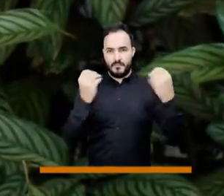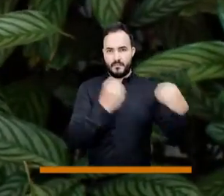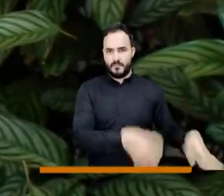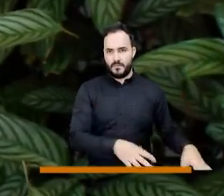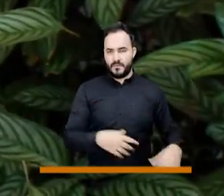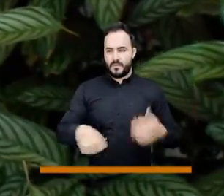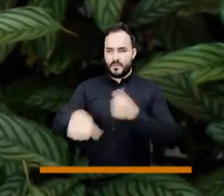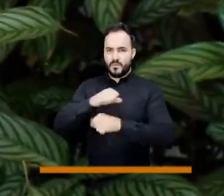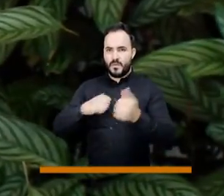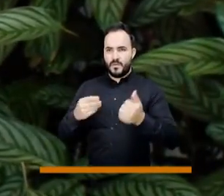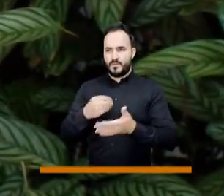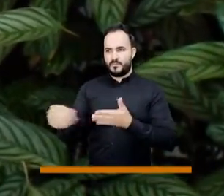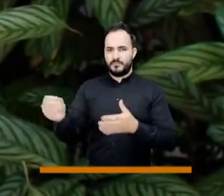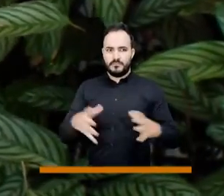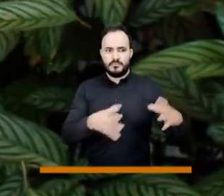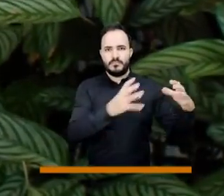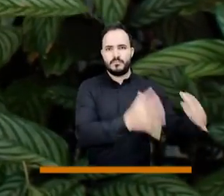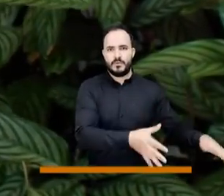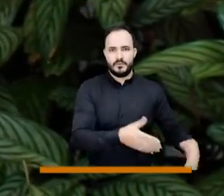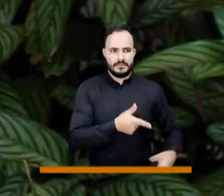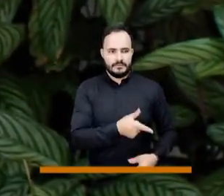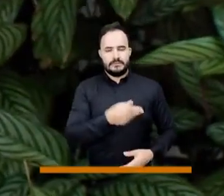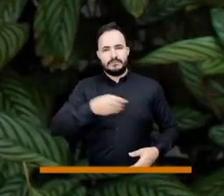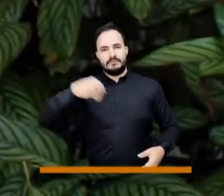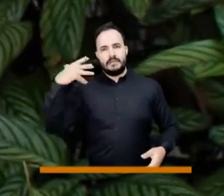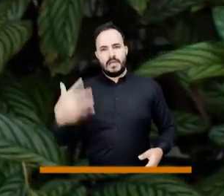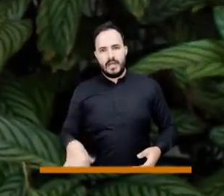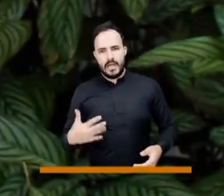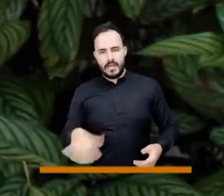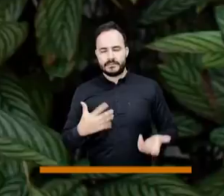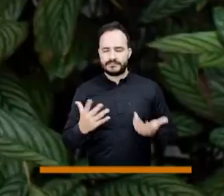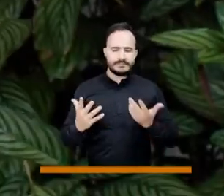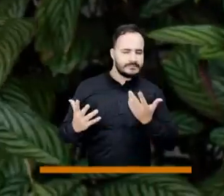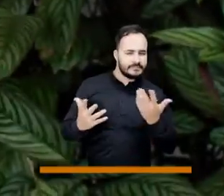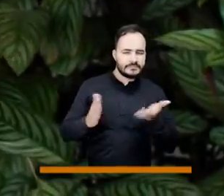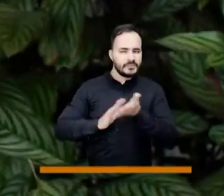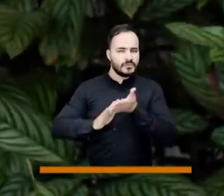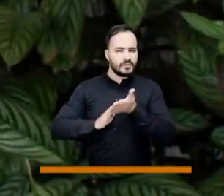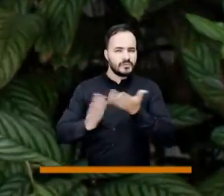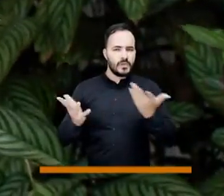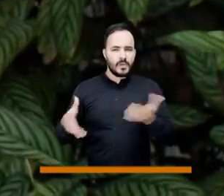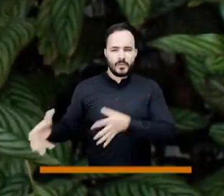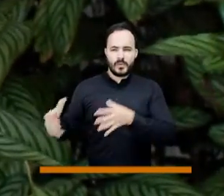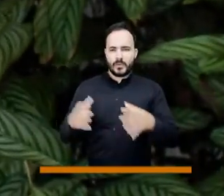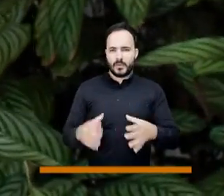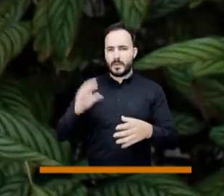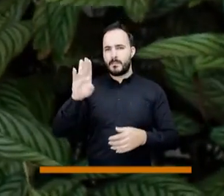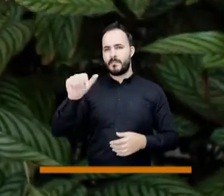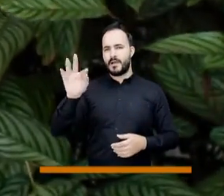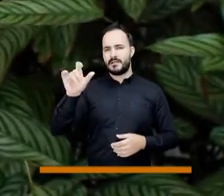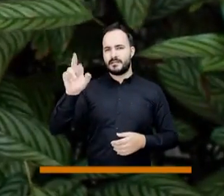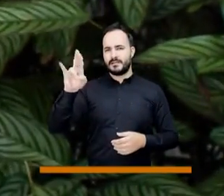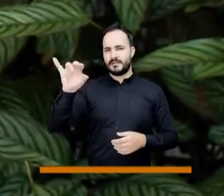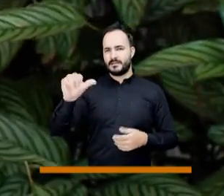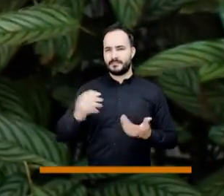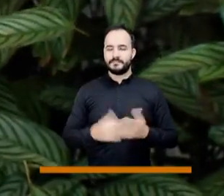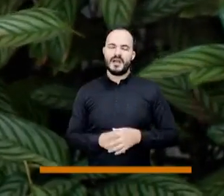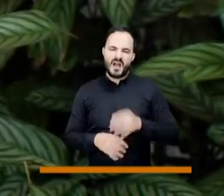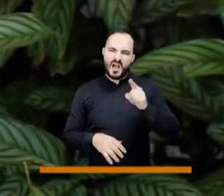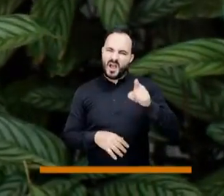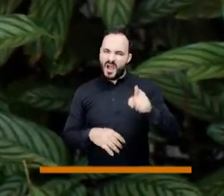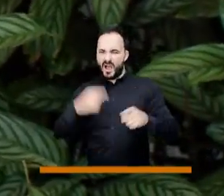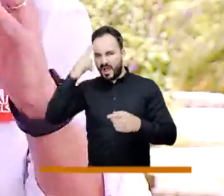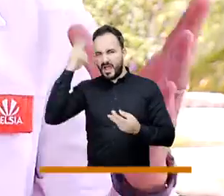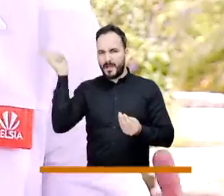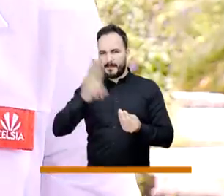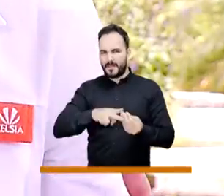que desecharla es más contamina demasiado, también resulta costoso. ¿Cómo estamos resolviendo el tema de las baterías? Sí, ese